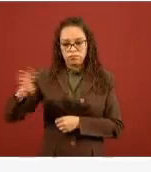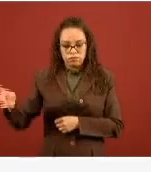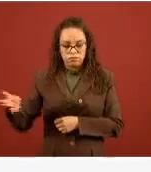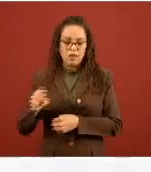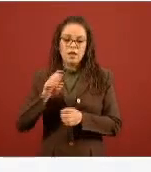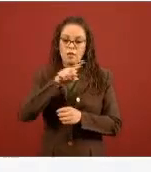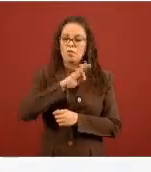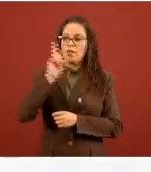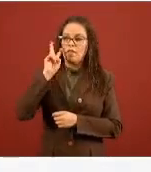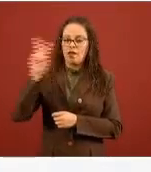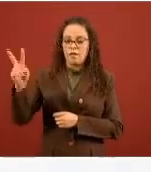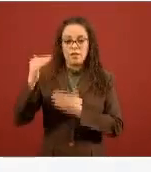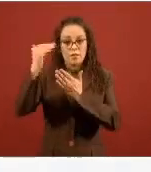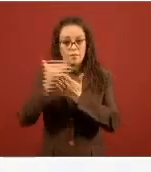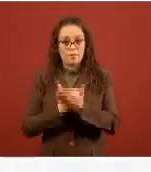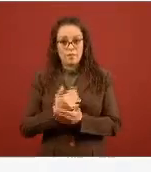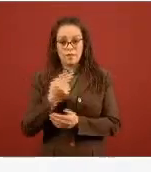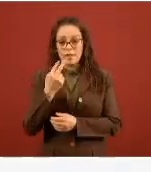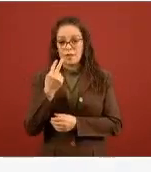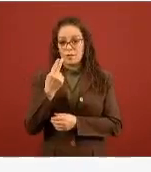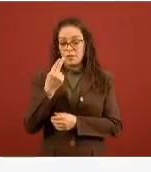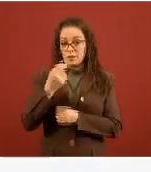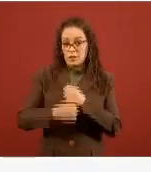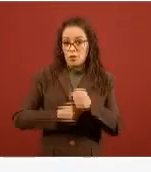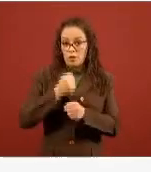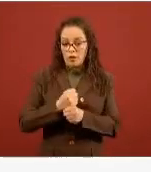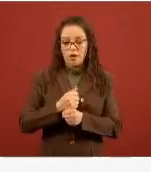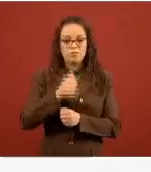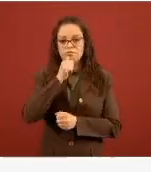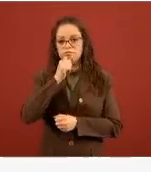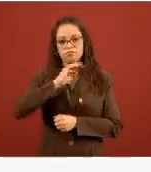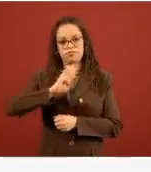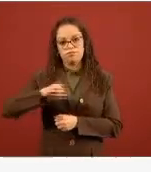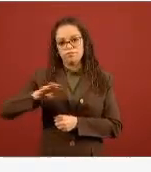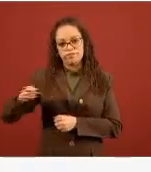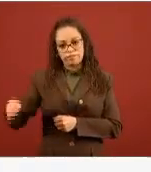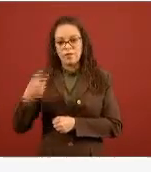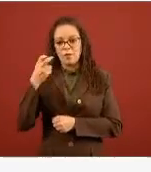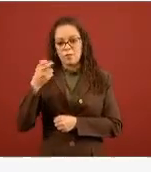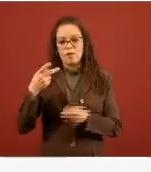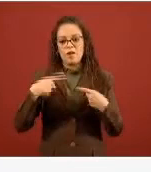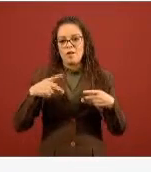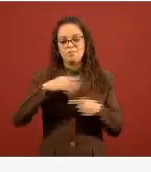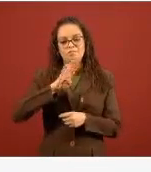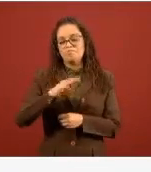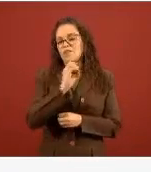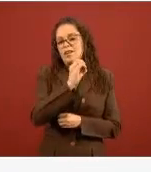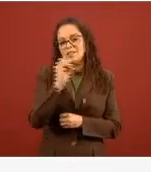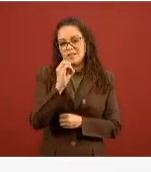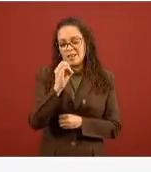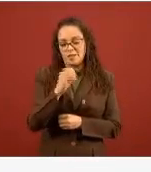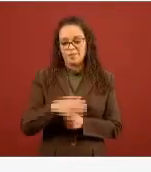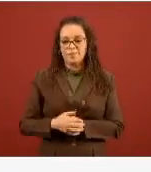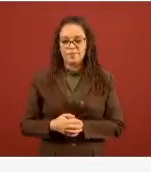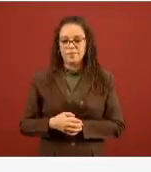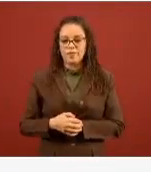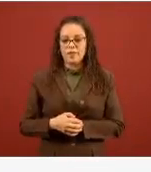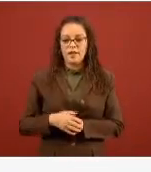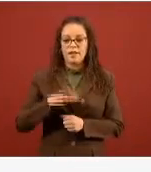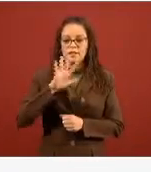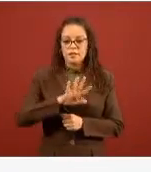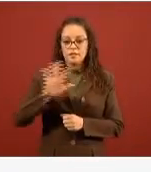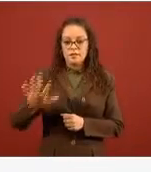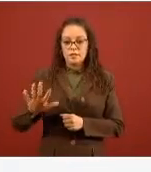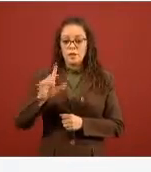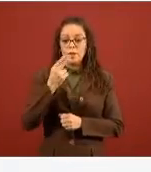de 25 años no ha existido ninguna defunción, por lo tanto la letalidad es 0. En el grupo de 25 a 59,